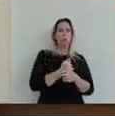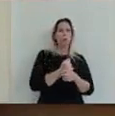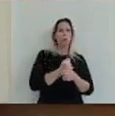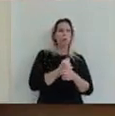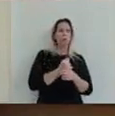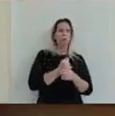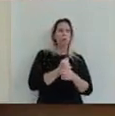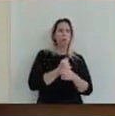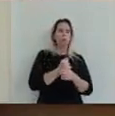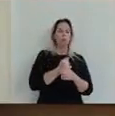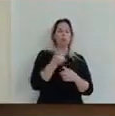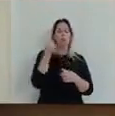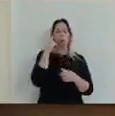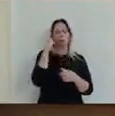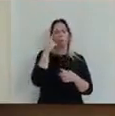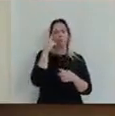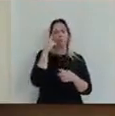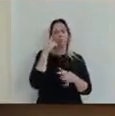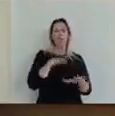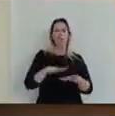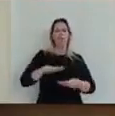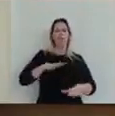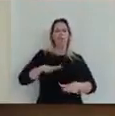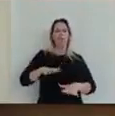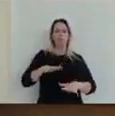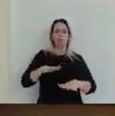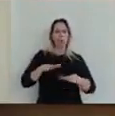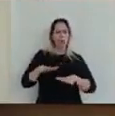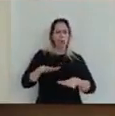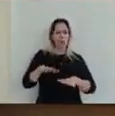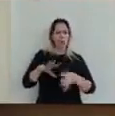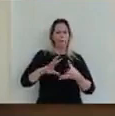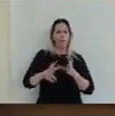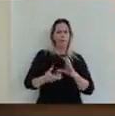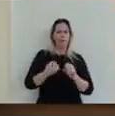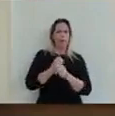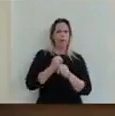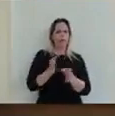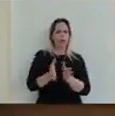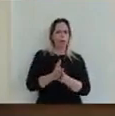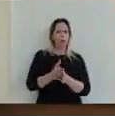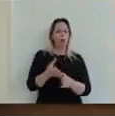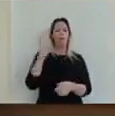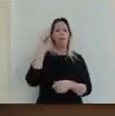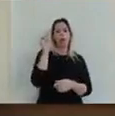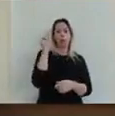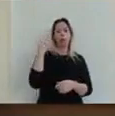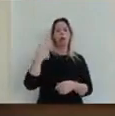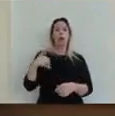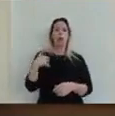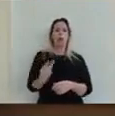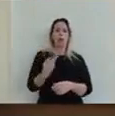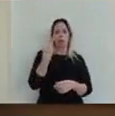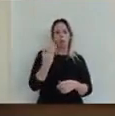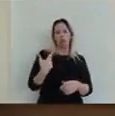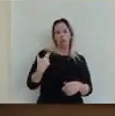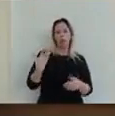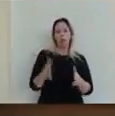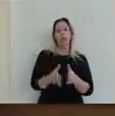íbamos a hacer las distintas localidades, tanto Brasil como Uruguay, Paso los Libres. Uruguayana, Brasil y Paso los Libres,